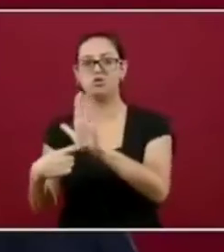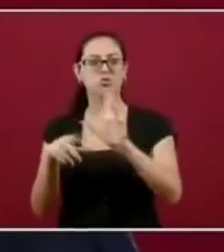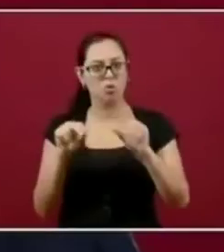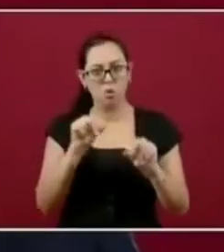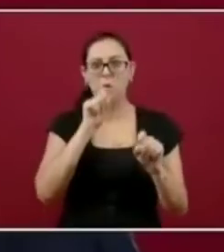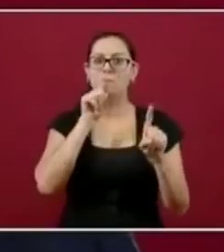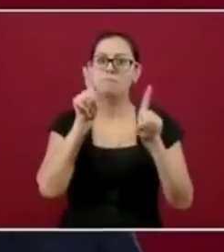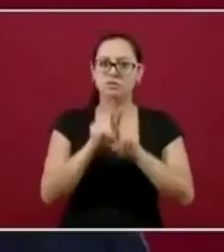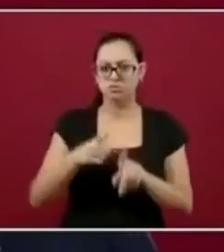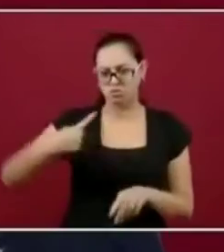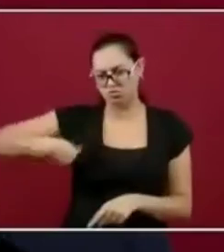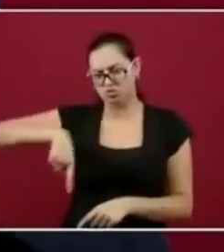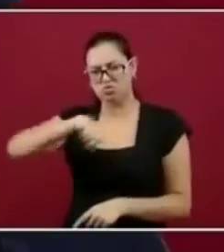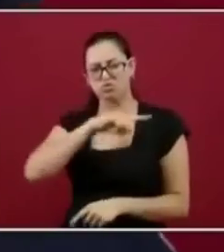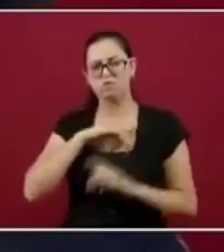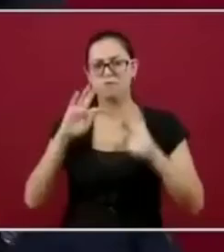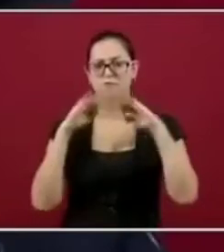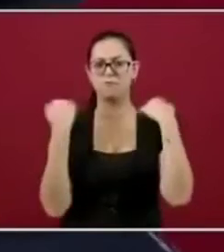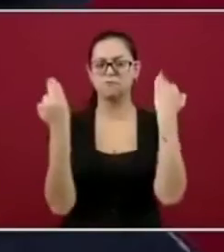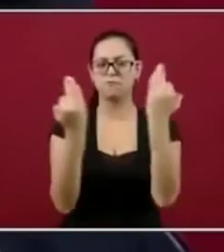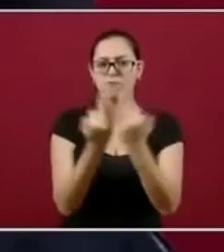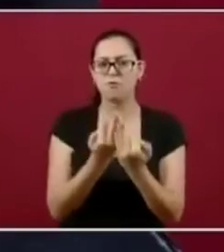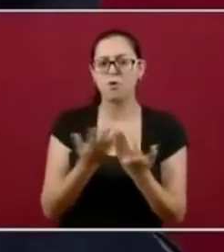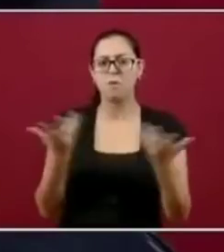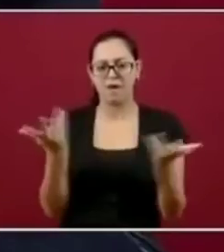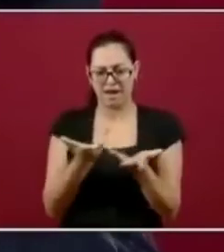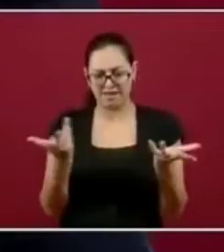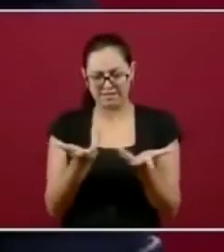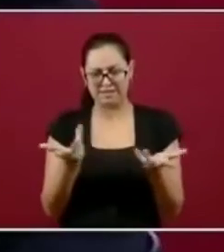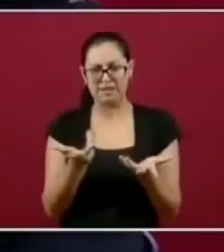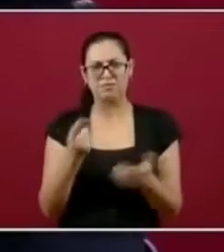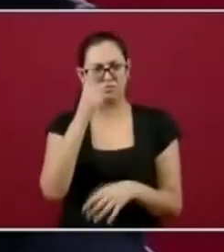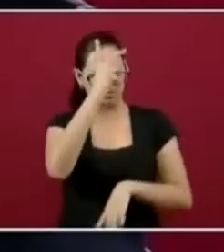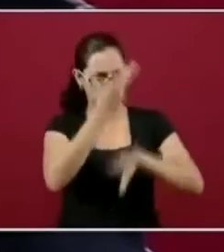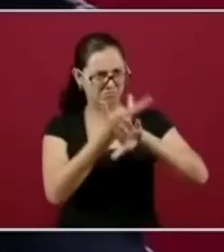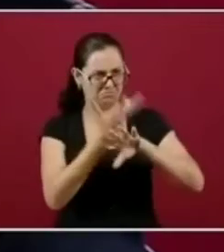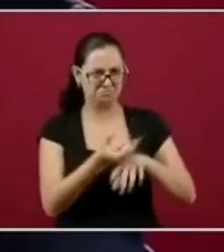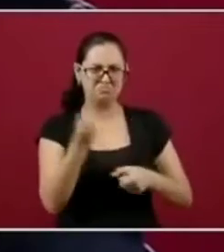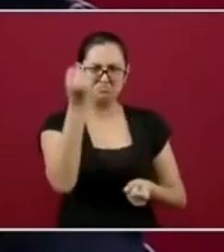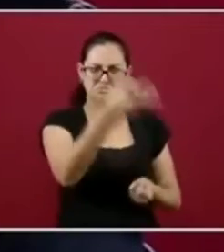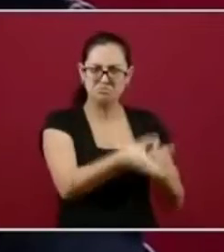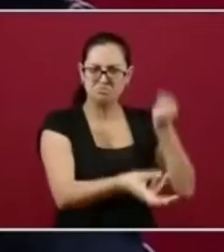narrativa de la gran aportación que la comunidad mexicana ha hecho en Estados Unidos.